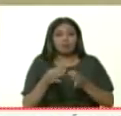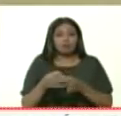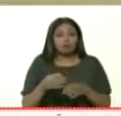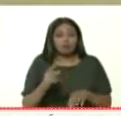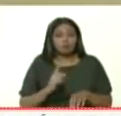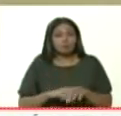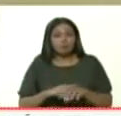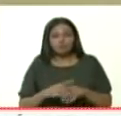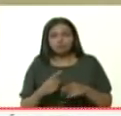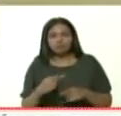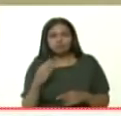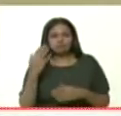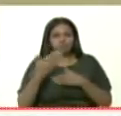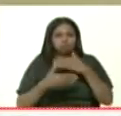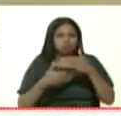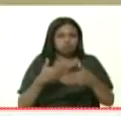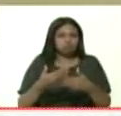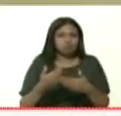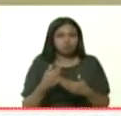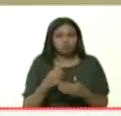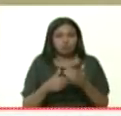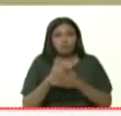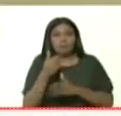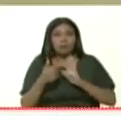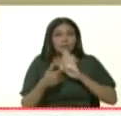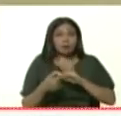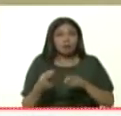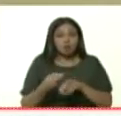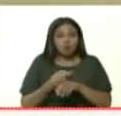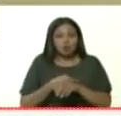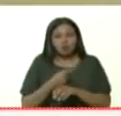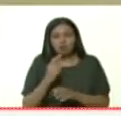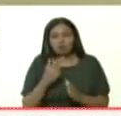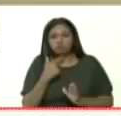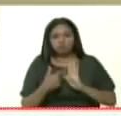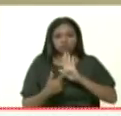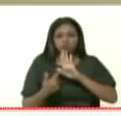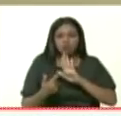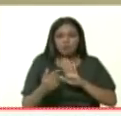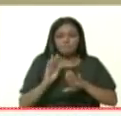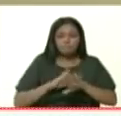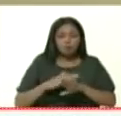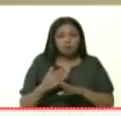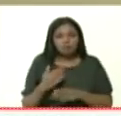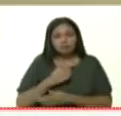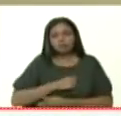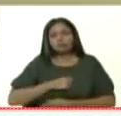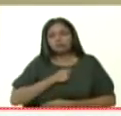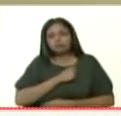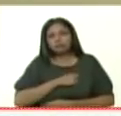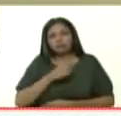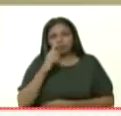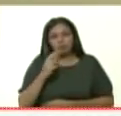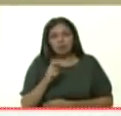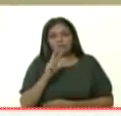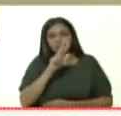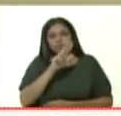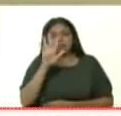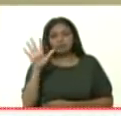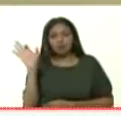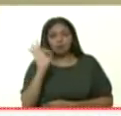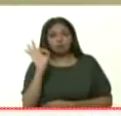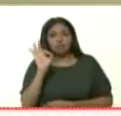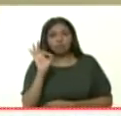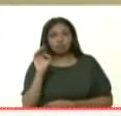tiempo. Yo no soy el mayor ejemplo en el gobierno, porque lamentablemente apenas el 35%